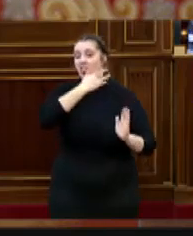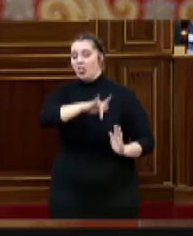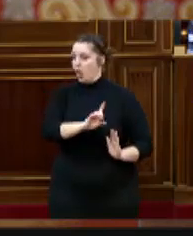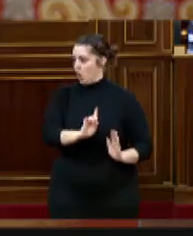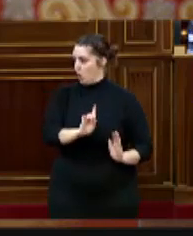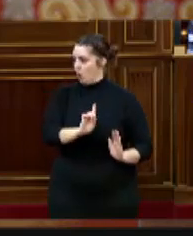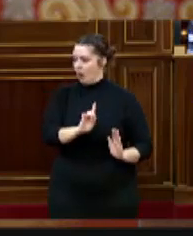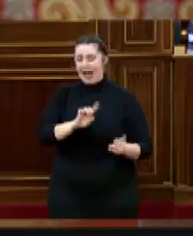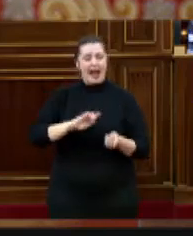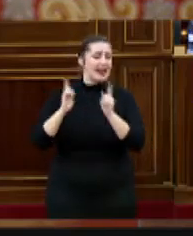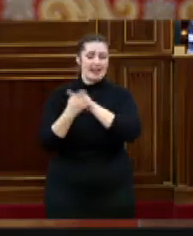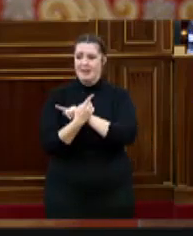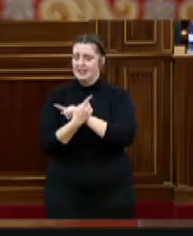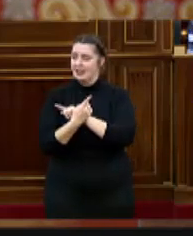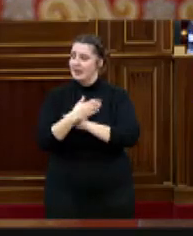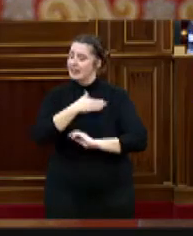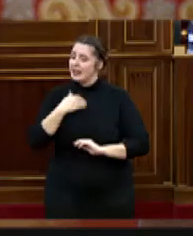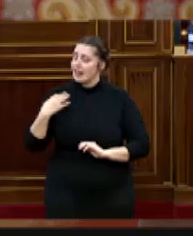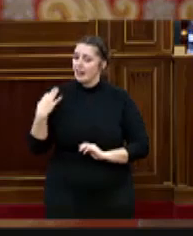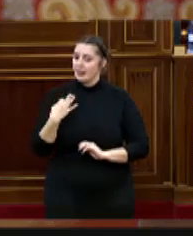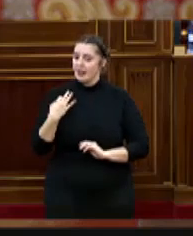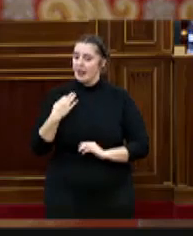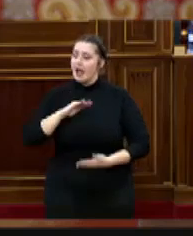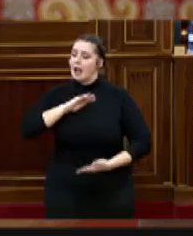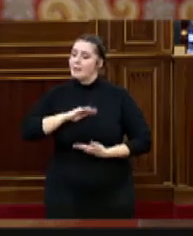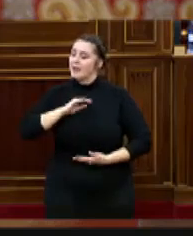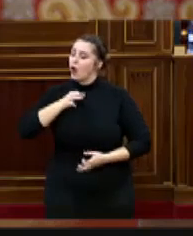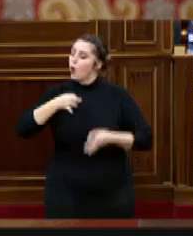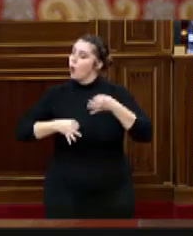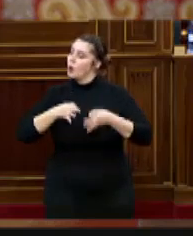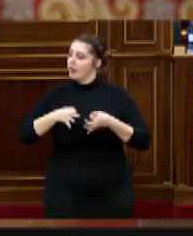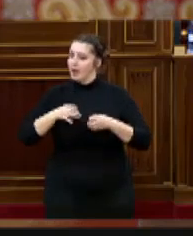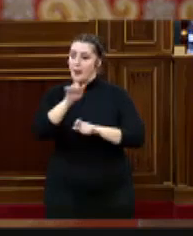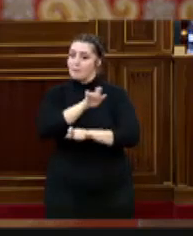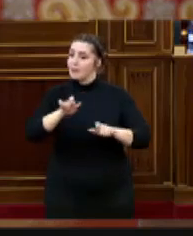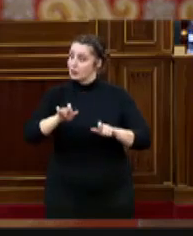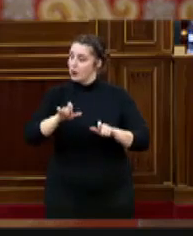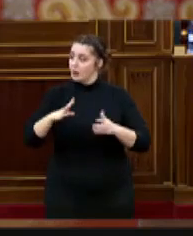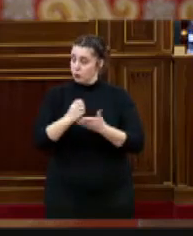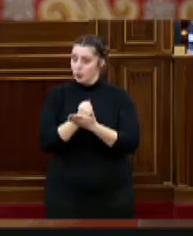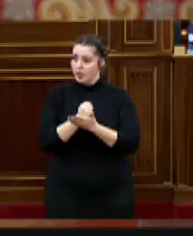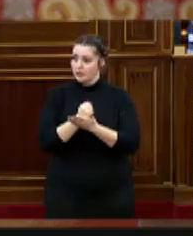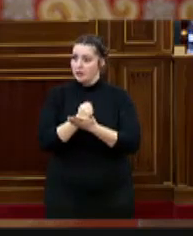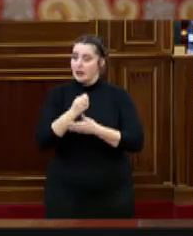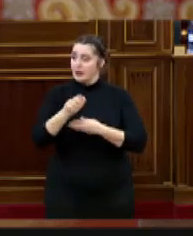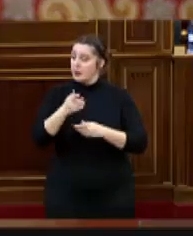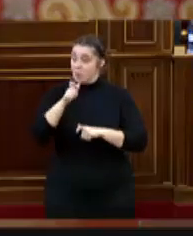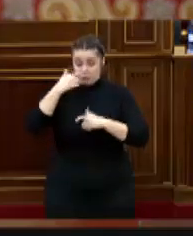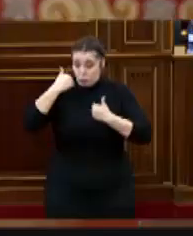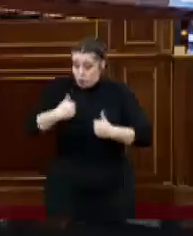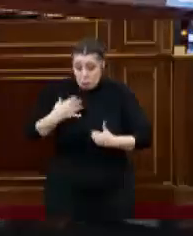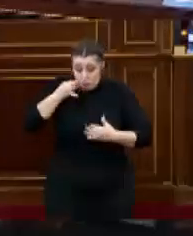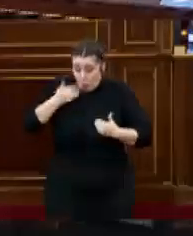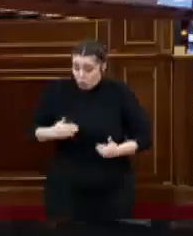Pauta todo lo contrario se trata de hacer efectiva la capacidad jurídica a la que somos acreedores todos los seres humanos